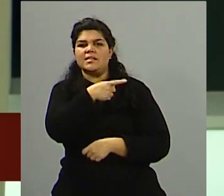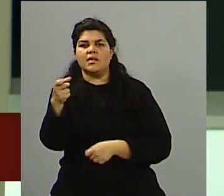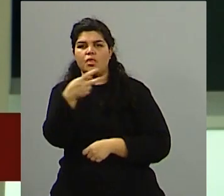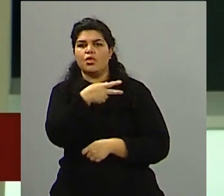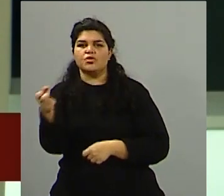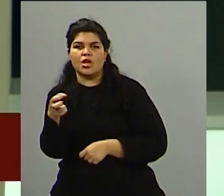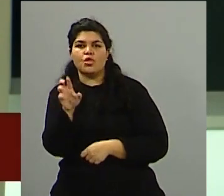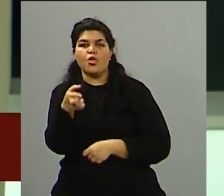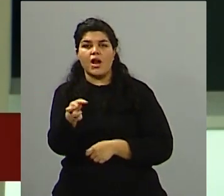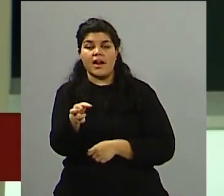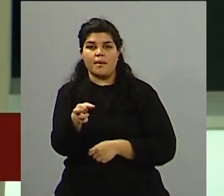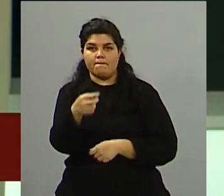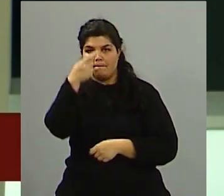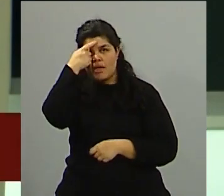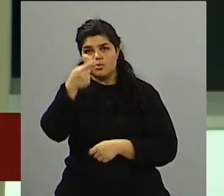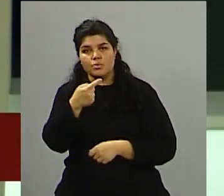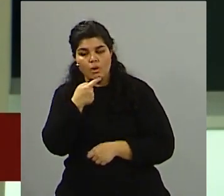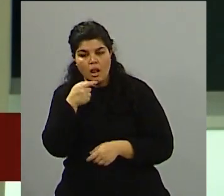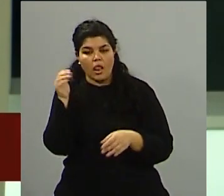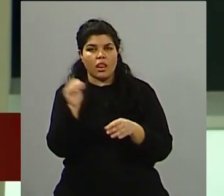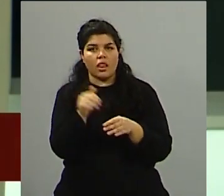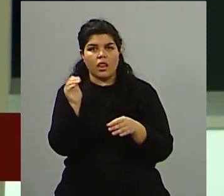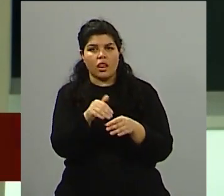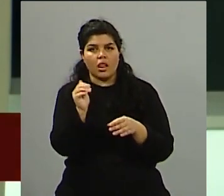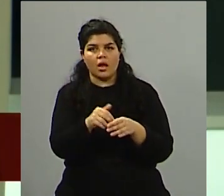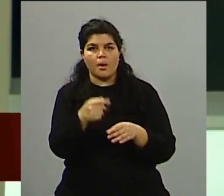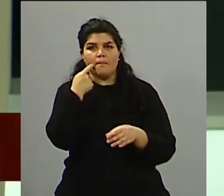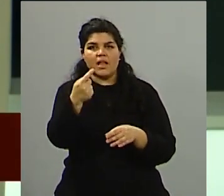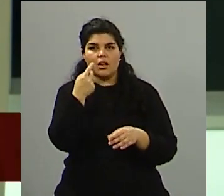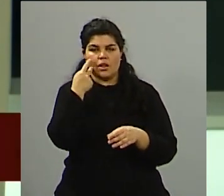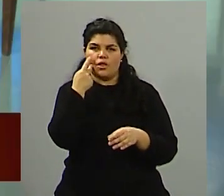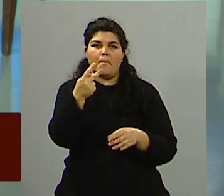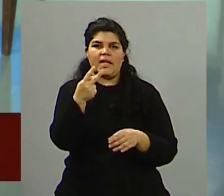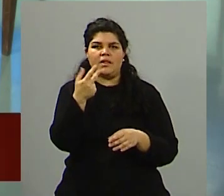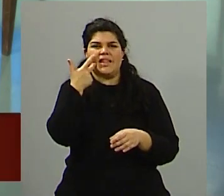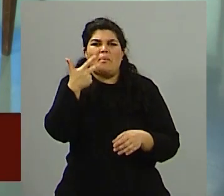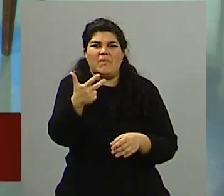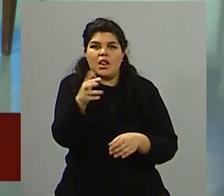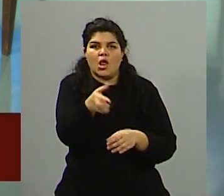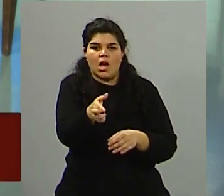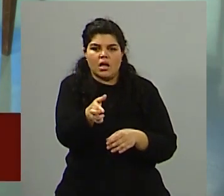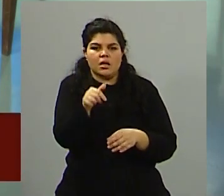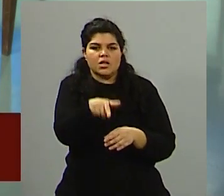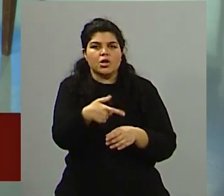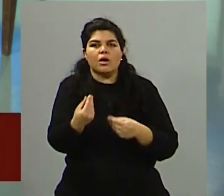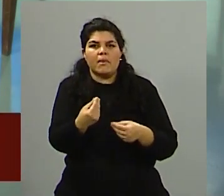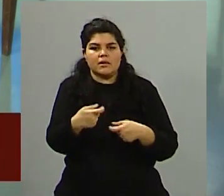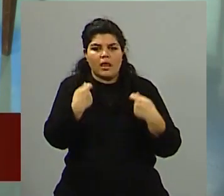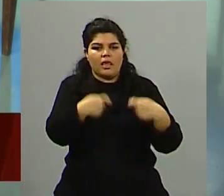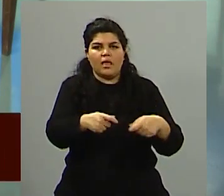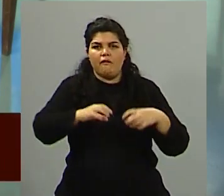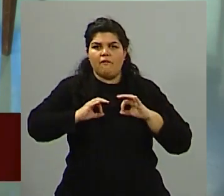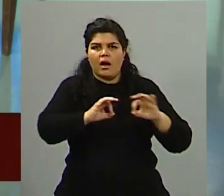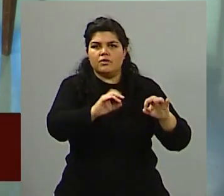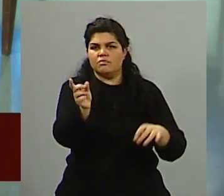mes, capaz que en un año o dos ahorraste 2.000, 3.000 dólares, ¿y qué haces con esa plata? Te vas de vacación, salís a comer. Por eso vemos en Instagram a nuestros